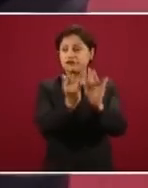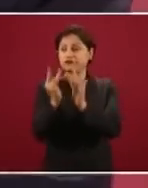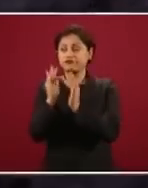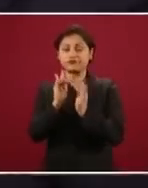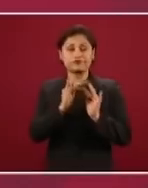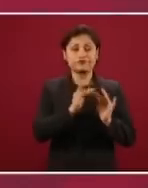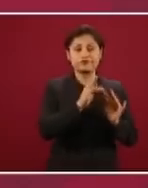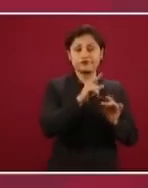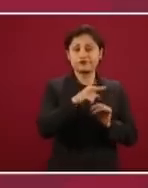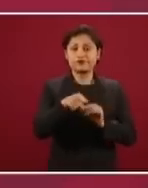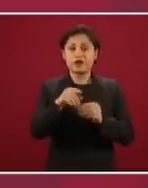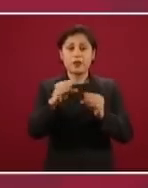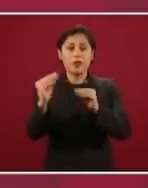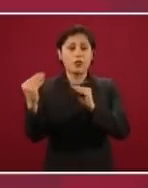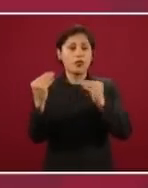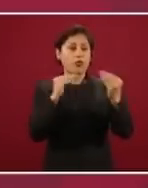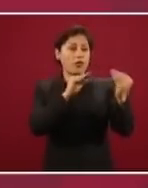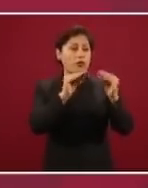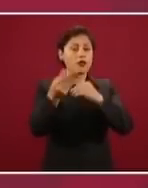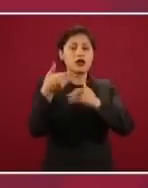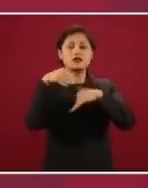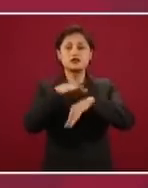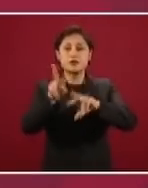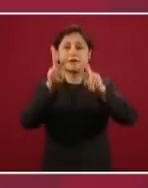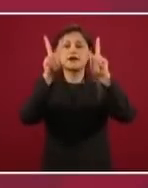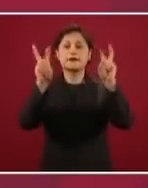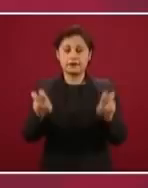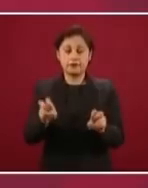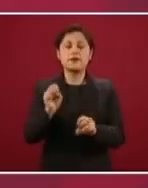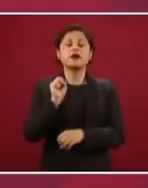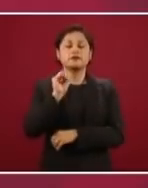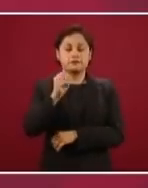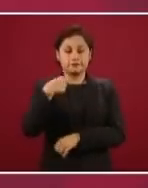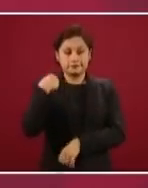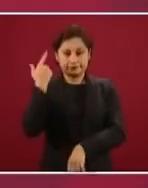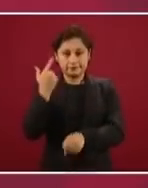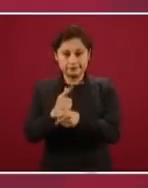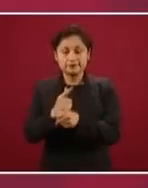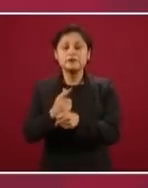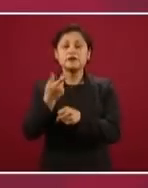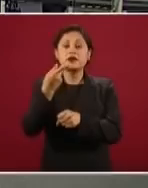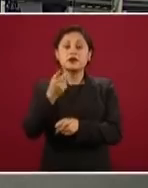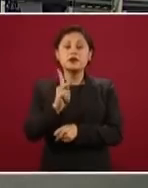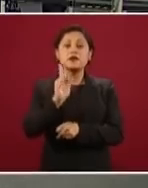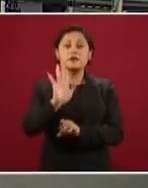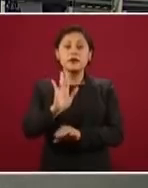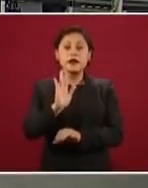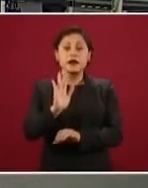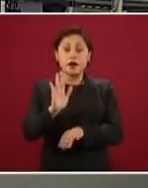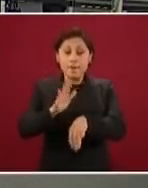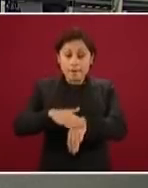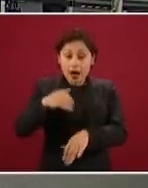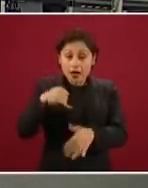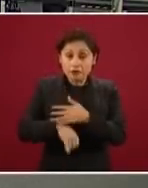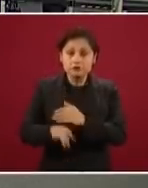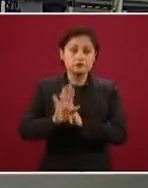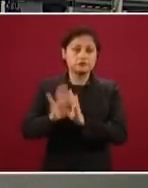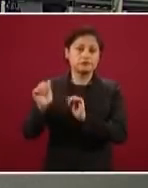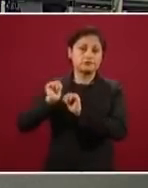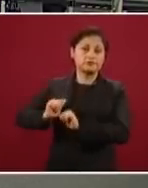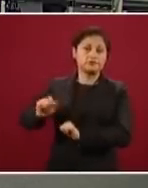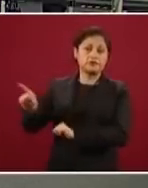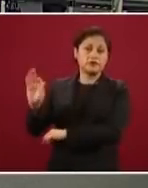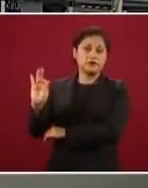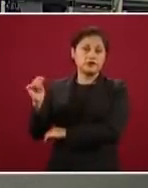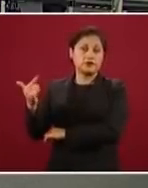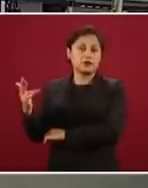no adelantarnos y corresponde a la fiscal díaz presidente de la otra pregunta tiene que ver con sonora